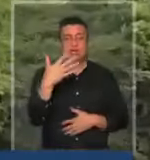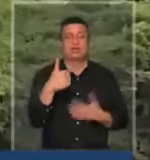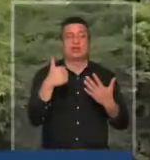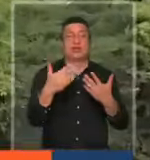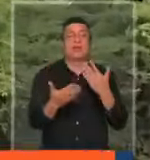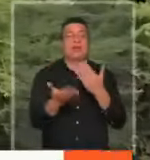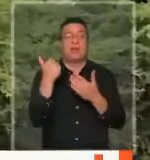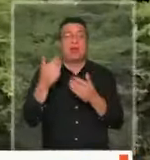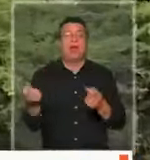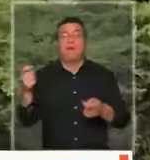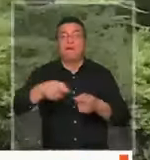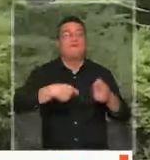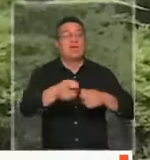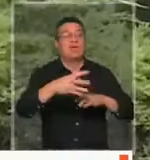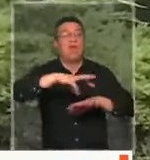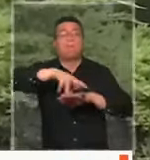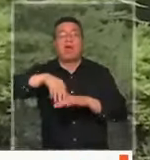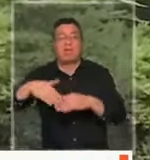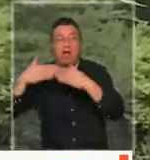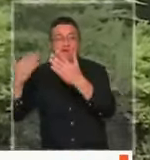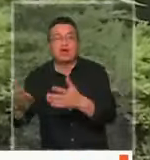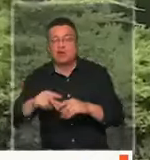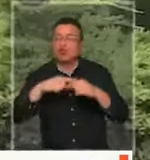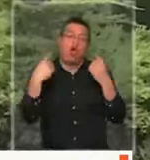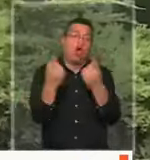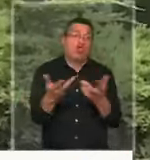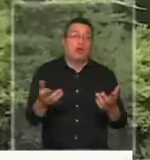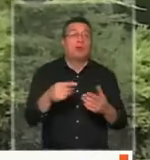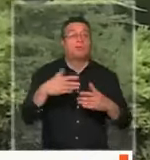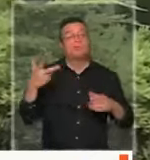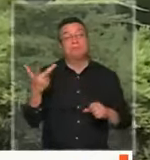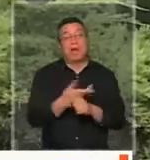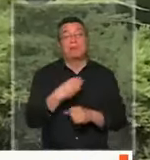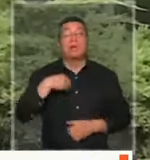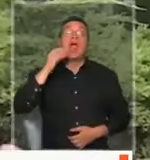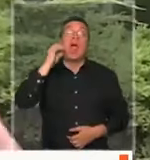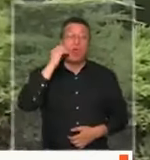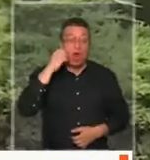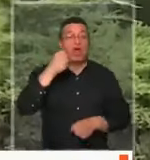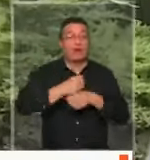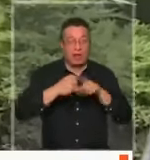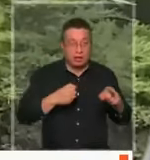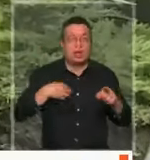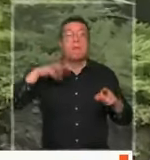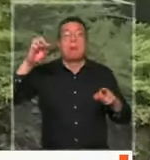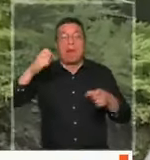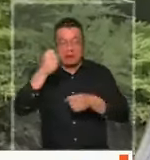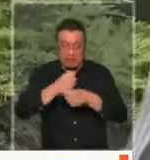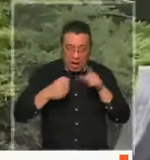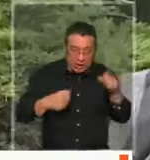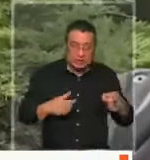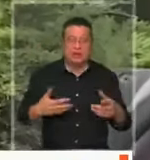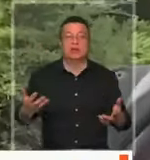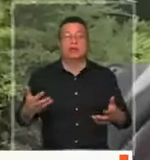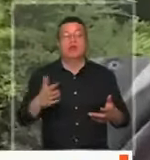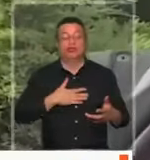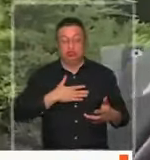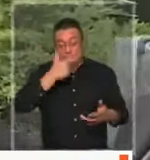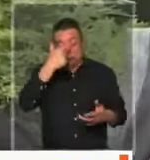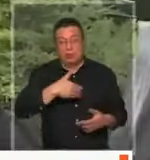nada. Es triste, ¿no? Mal, mal, bastante mal, porque mi abuelo era guachiparino, mis papás guachiparinos y uno